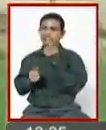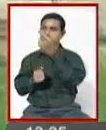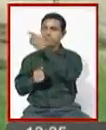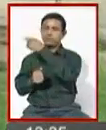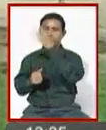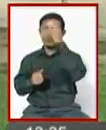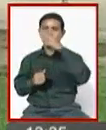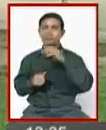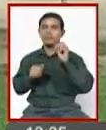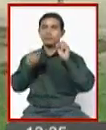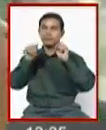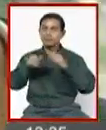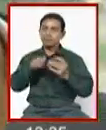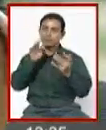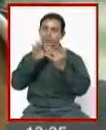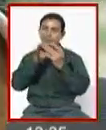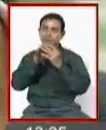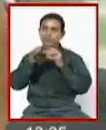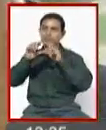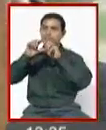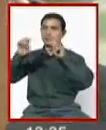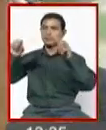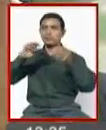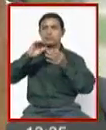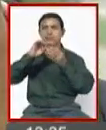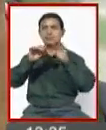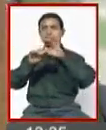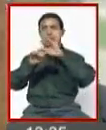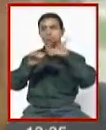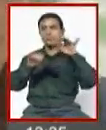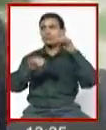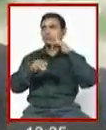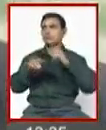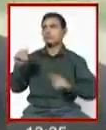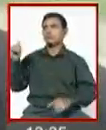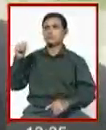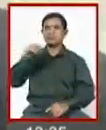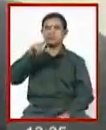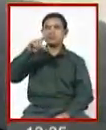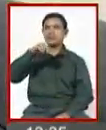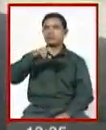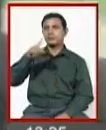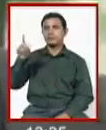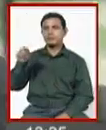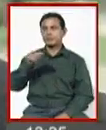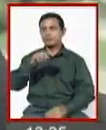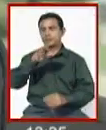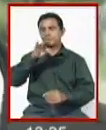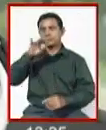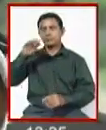noble causa pueden comunicarse a los siguientes números 753